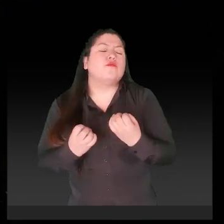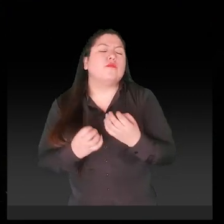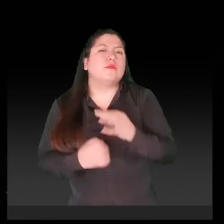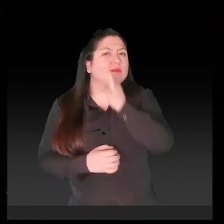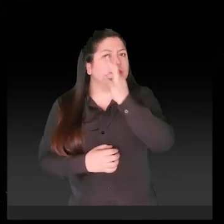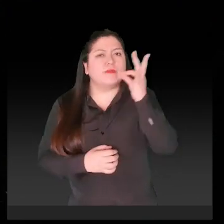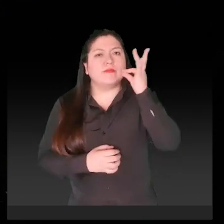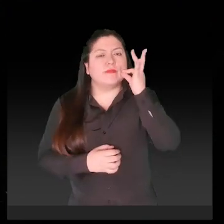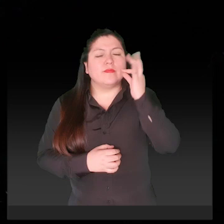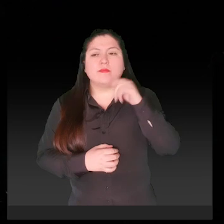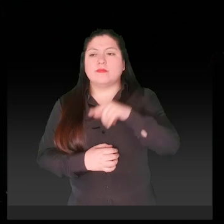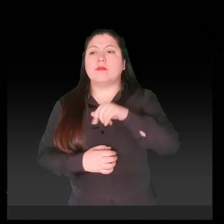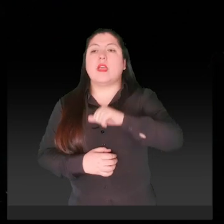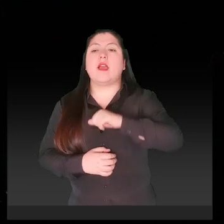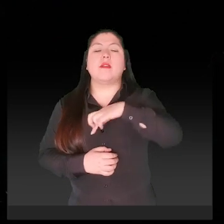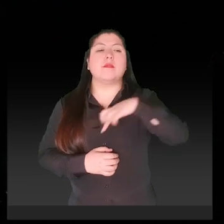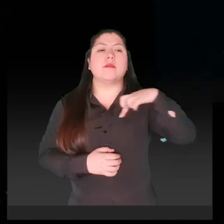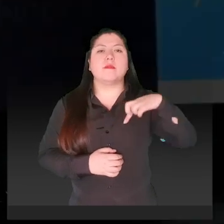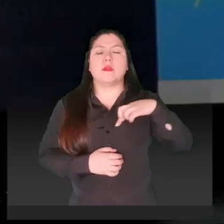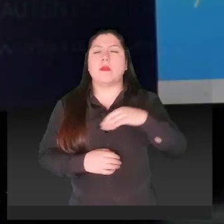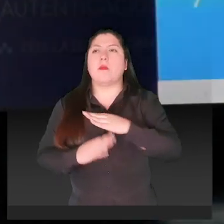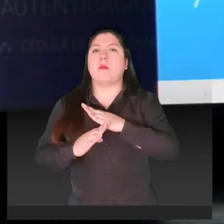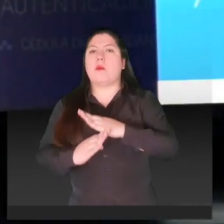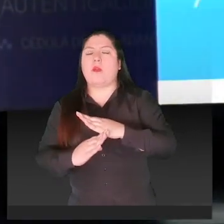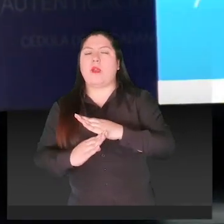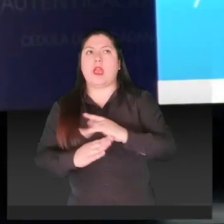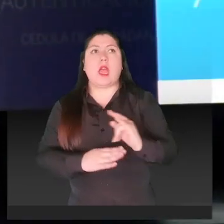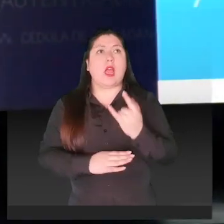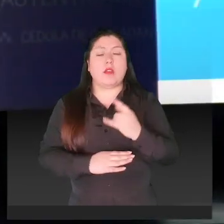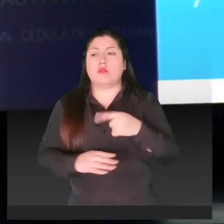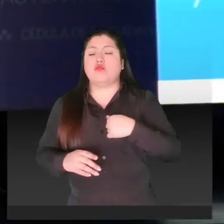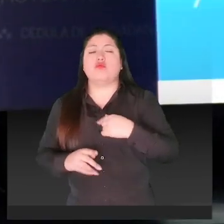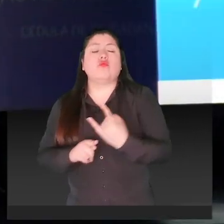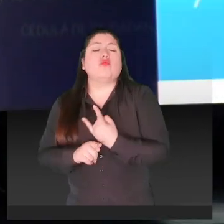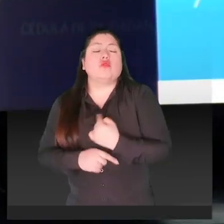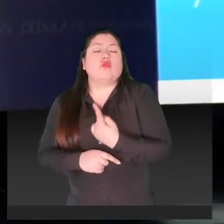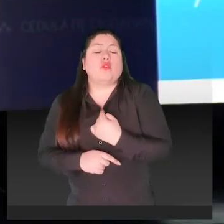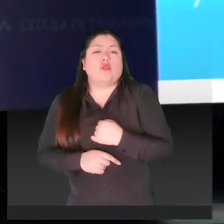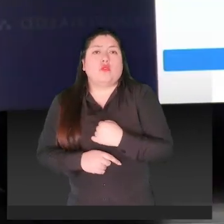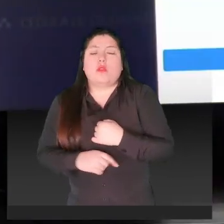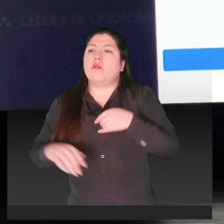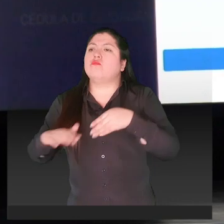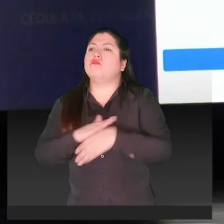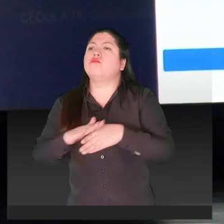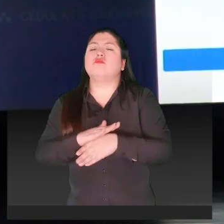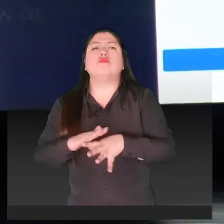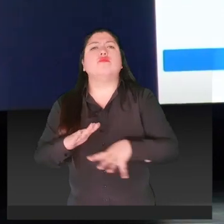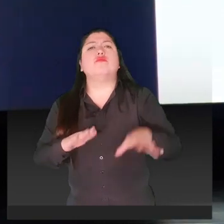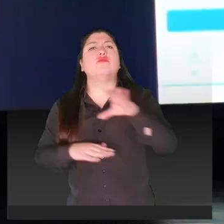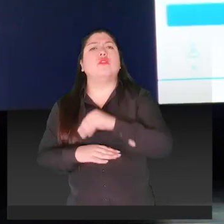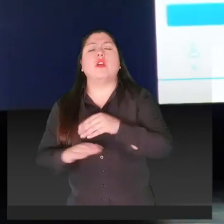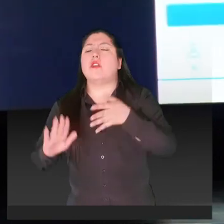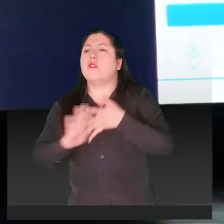Puedo ingresar un PIN de seguridad para poder desbloquear mi aplicación en momentos